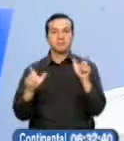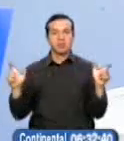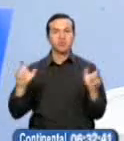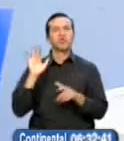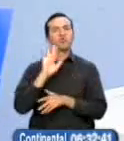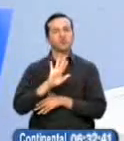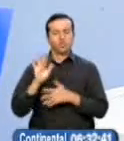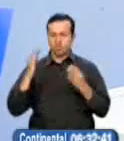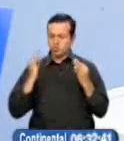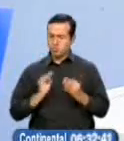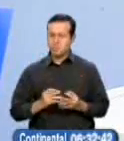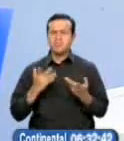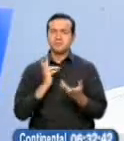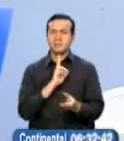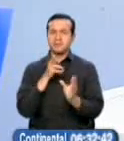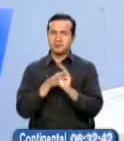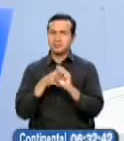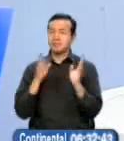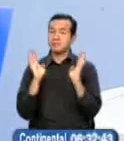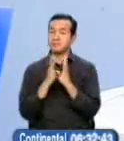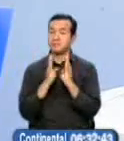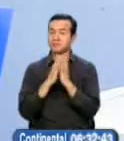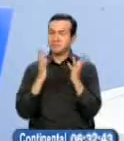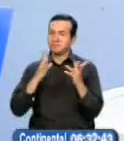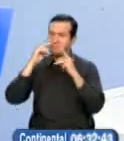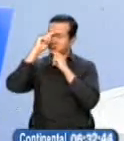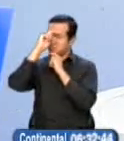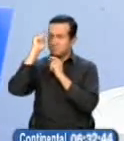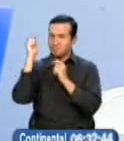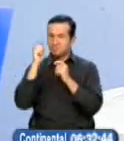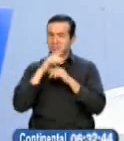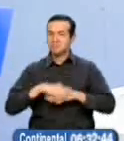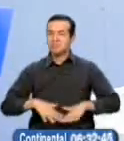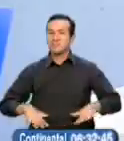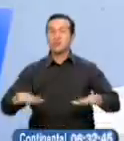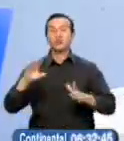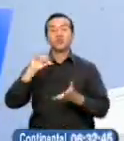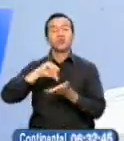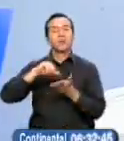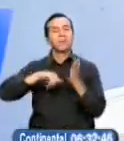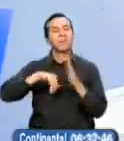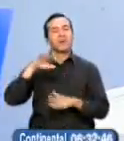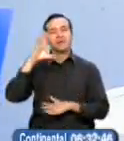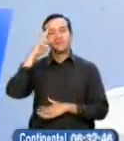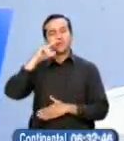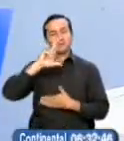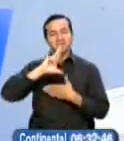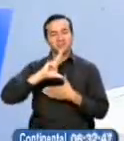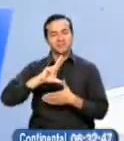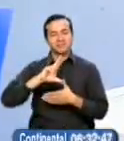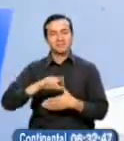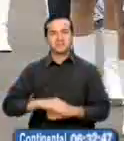sus mejores galas participaron de este evento, rindiéndole homenaje a esta, una de las ciudades más hermosas de Latinoamérica.